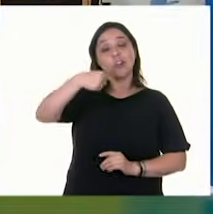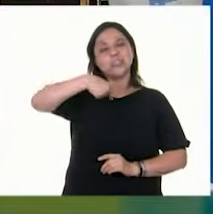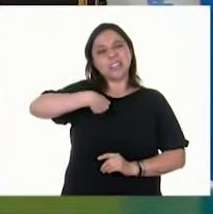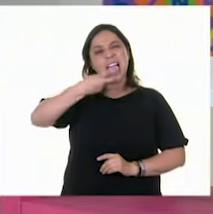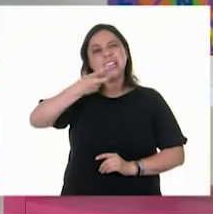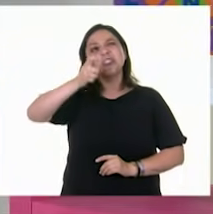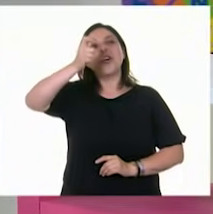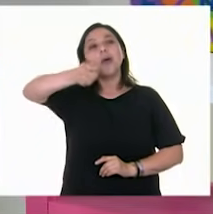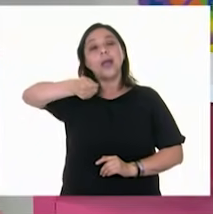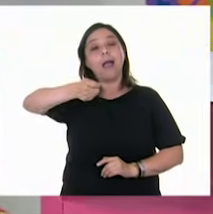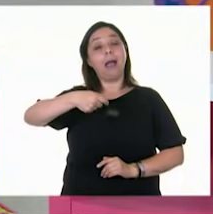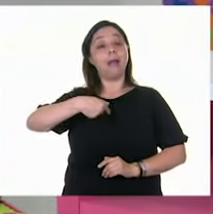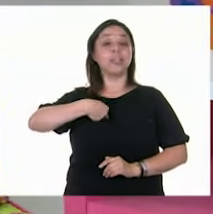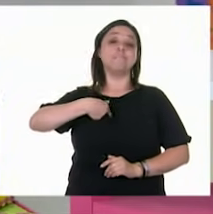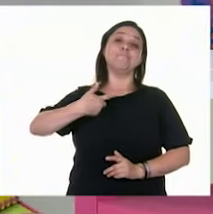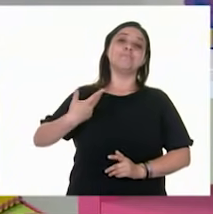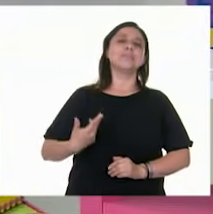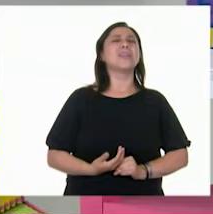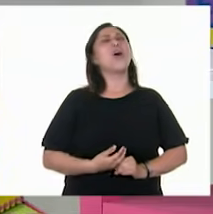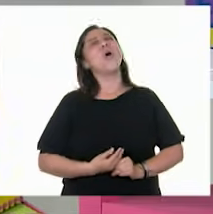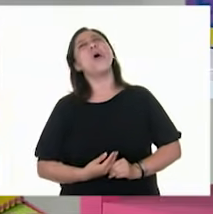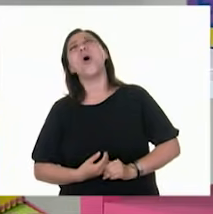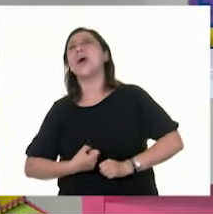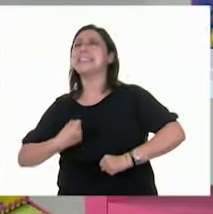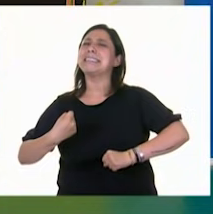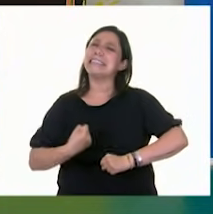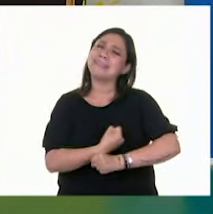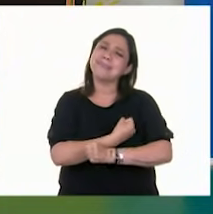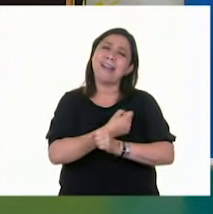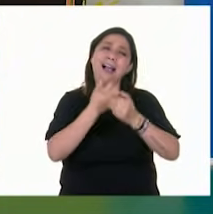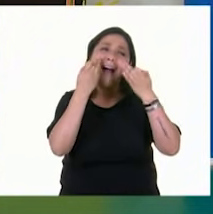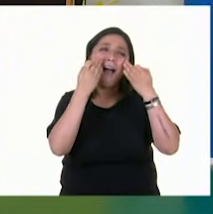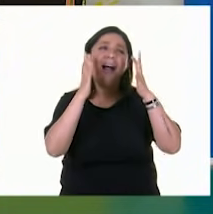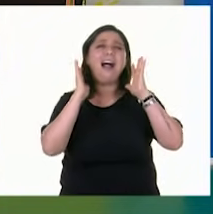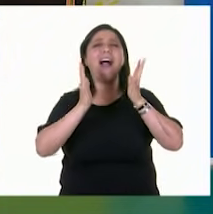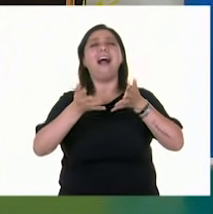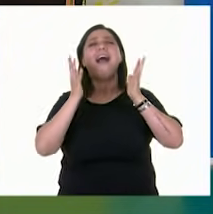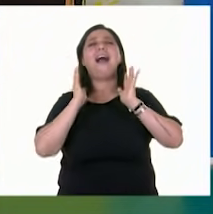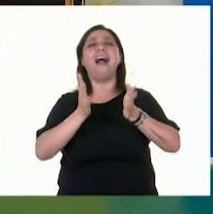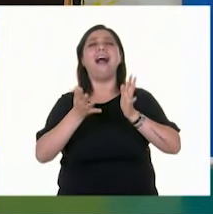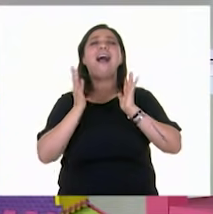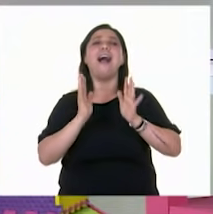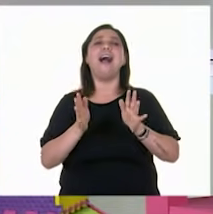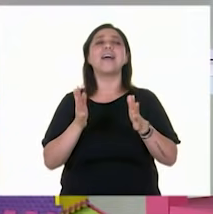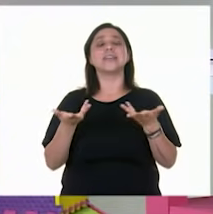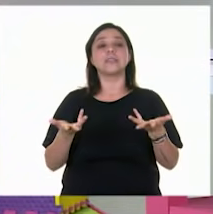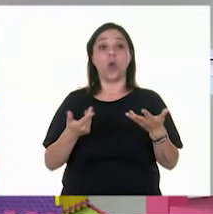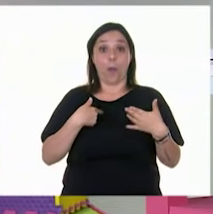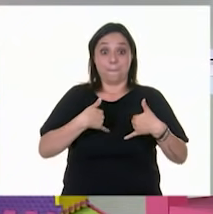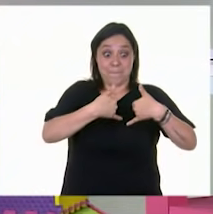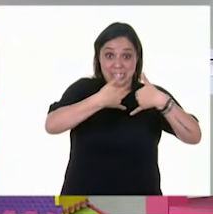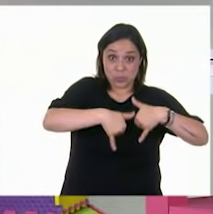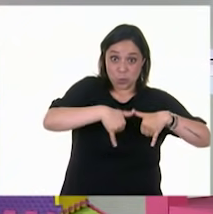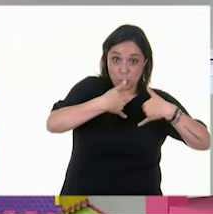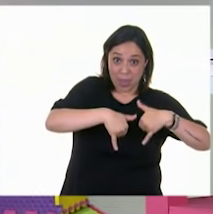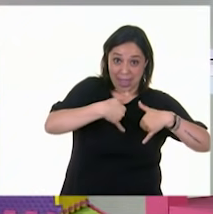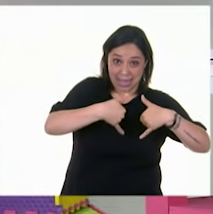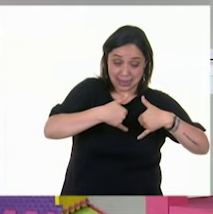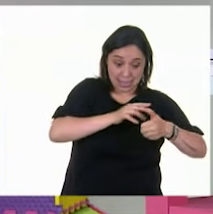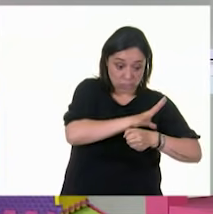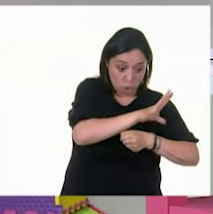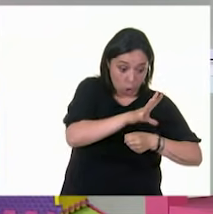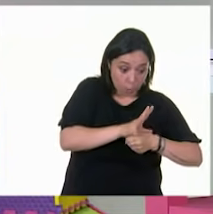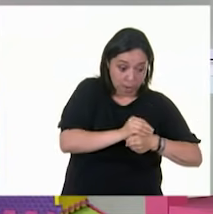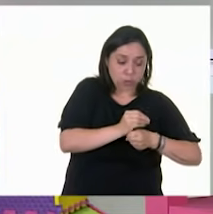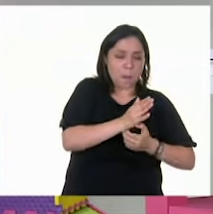¡Ja! No, sí es cierto, no me había percatado. Le regalé la mitad de mis juguetes a mi hermano. Uh-huh. ¿Qué fracción